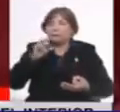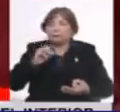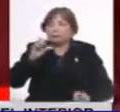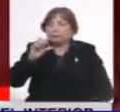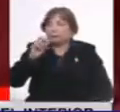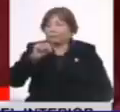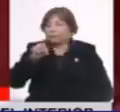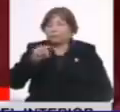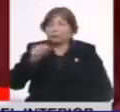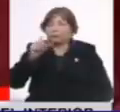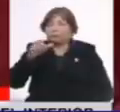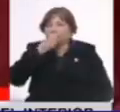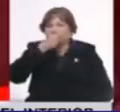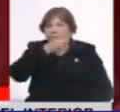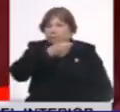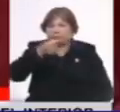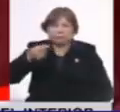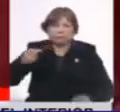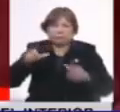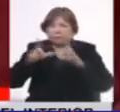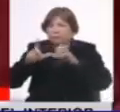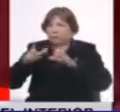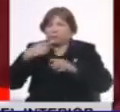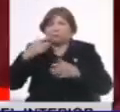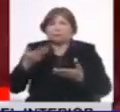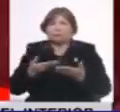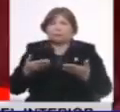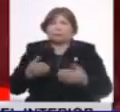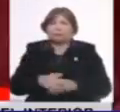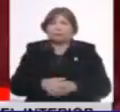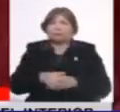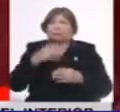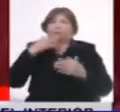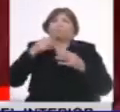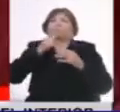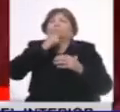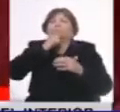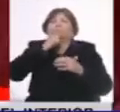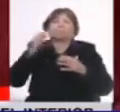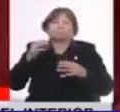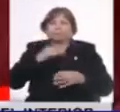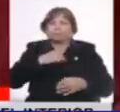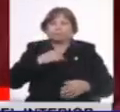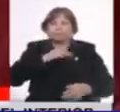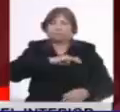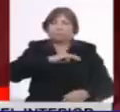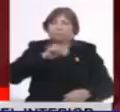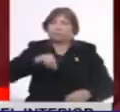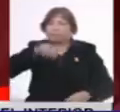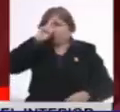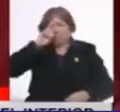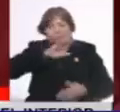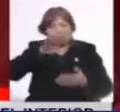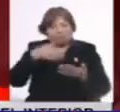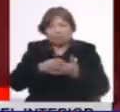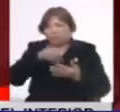González, que en todos los medios aparecen como la reserva moral del país. Eso todos